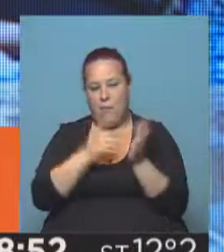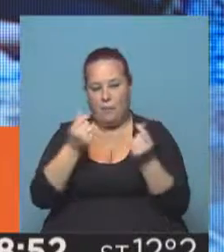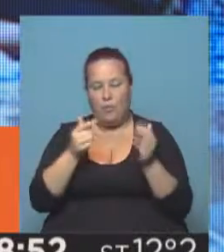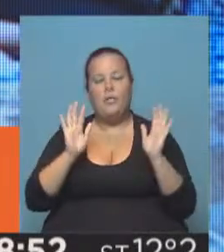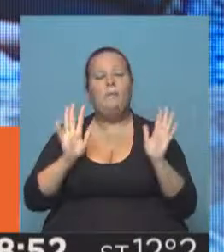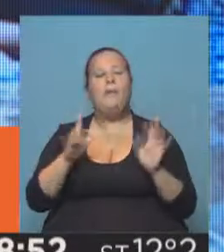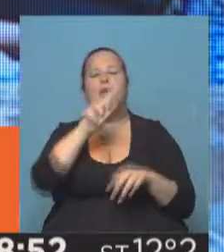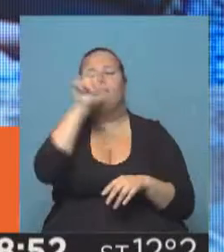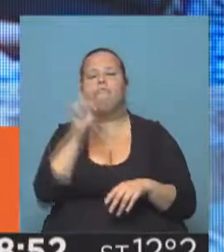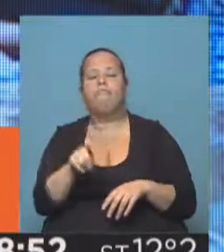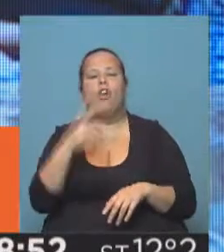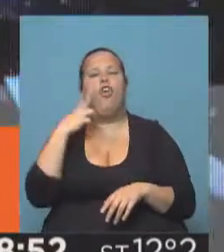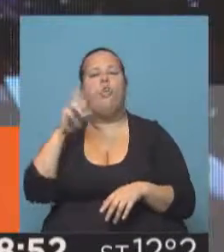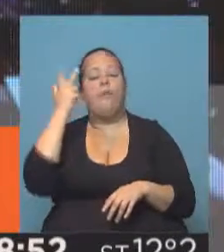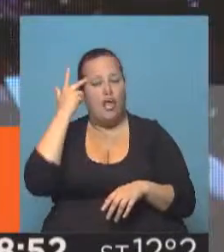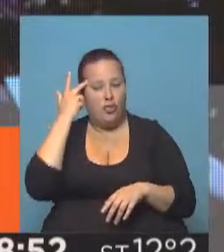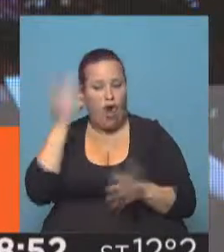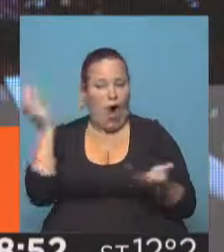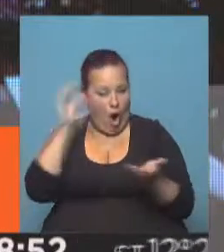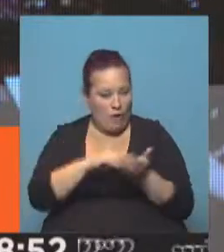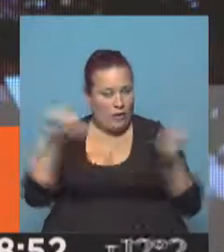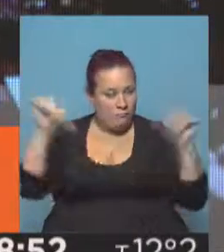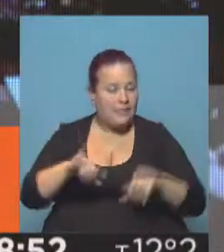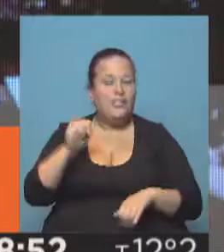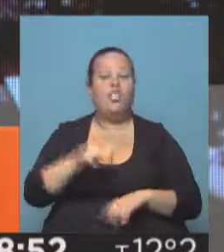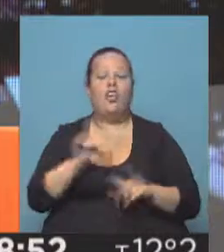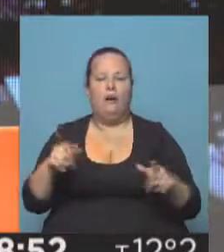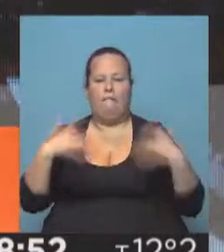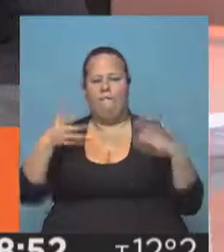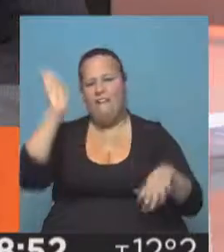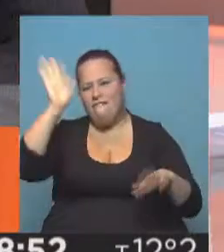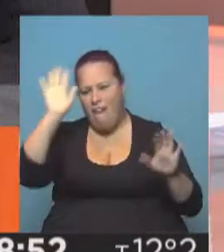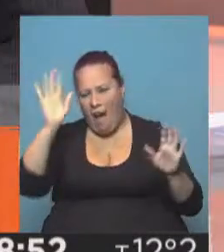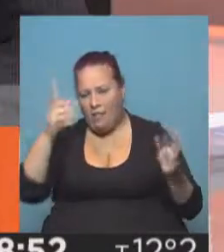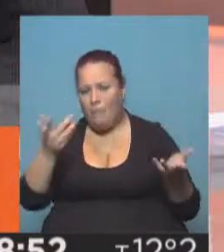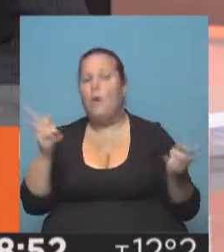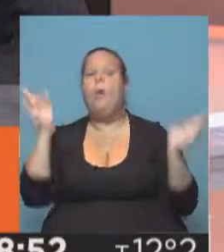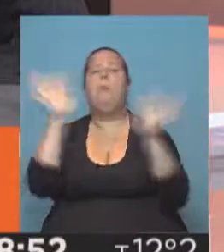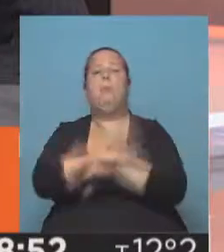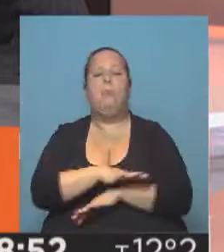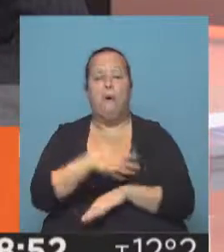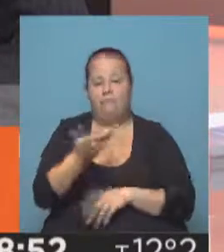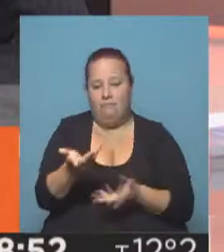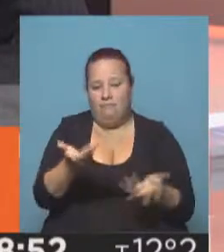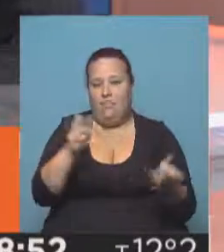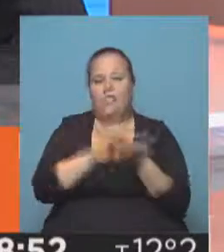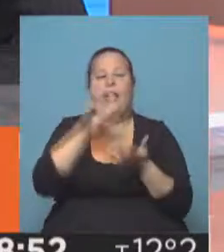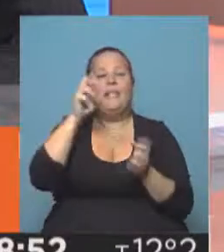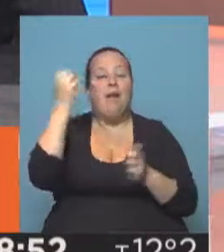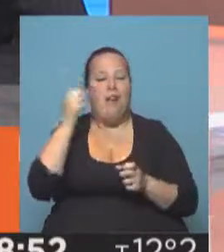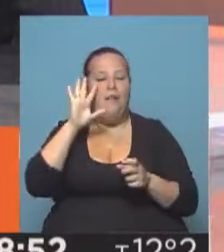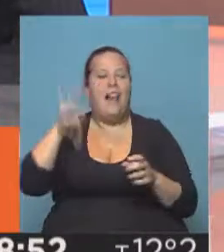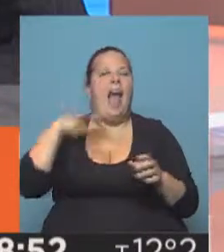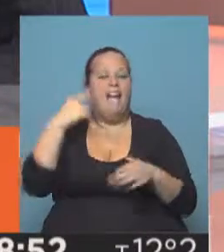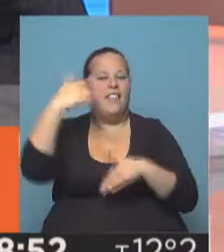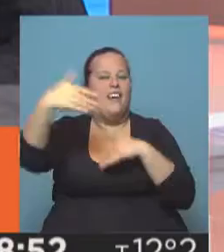Pero la pregunta es, en 2018, ¿vamos a de nuevo tener una recesión o no? Ay, Dios mío, falta mucho, pero no tanto, porque en términos económicos se ve la vida así,